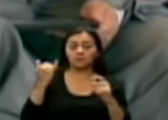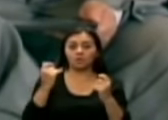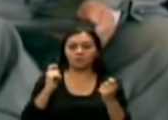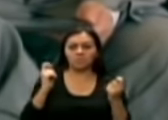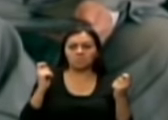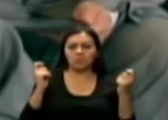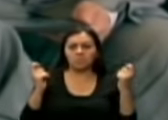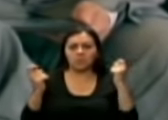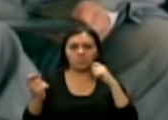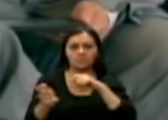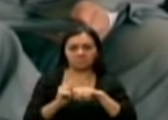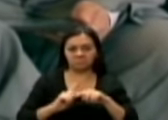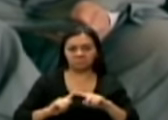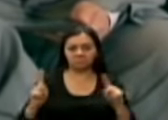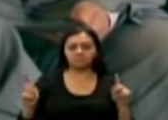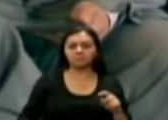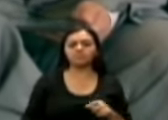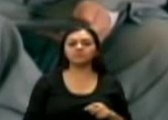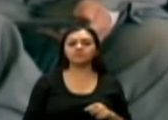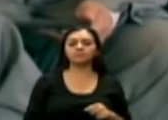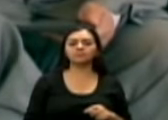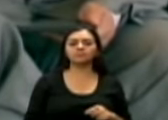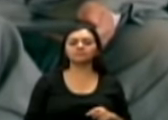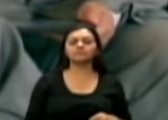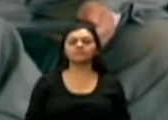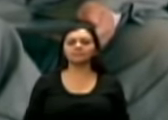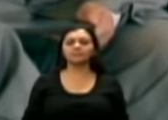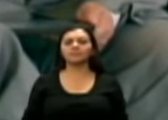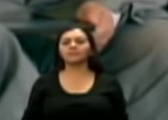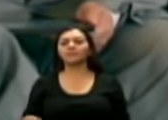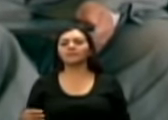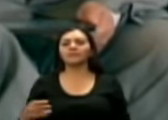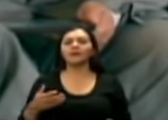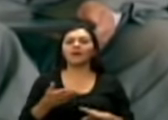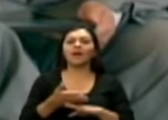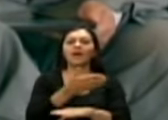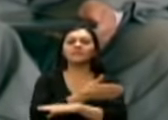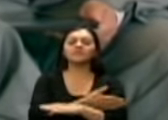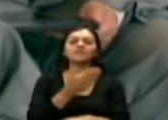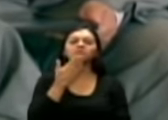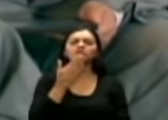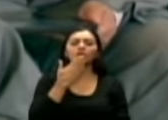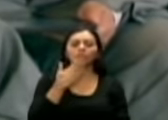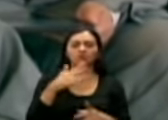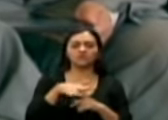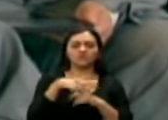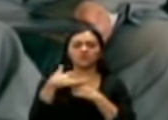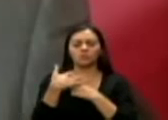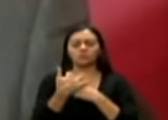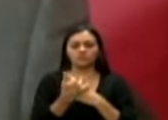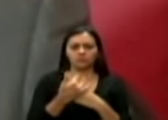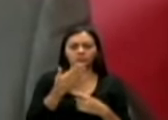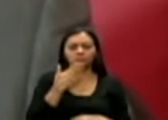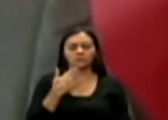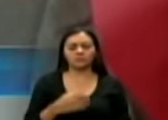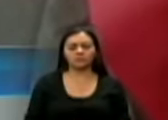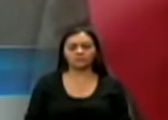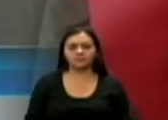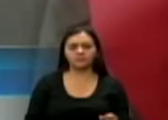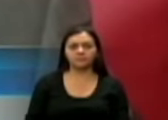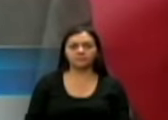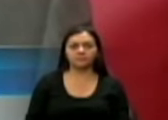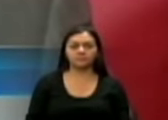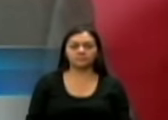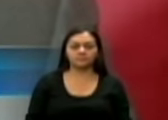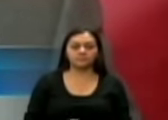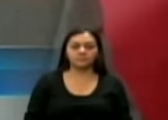cambiando. ¿Cómo se vivió en ese momento la situación en Brasil y cuánto ha cambiado para estas circunstancias? No,